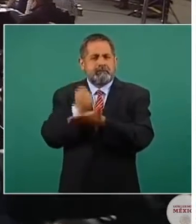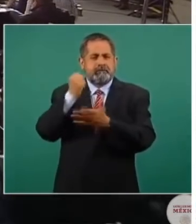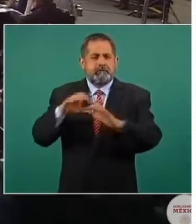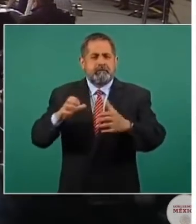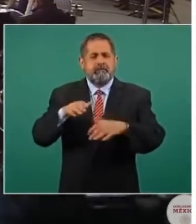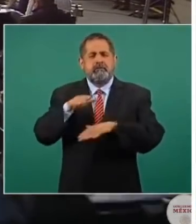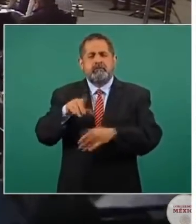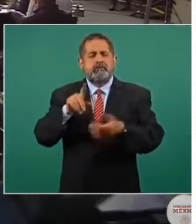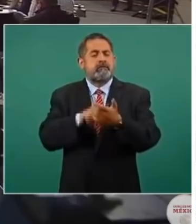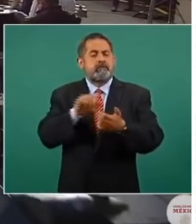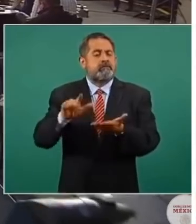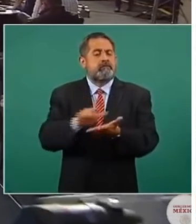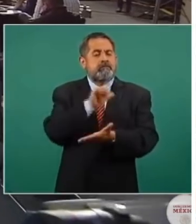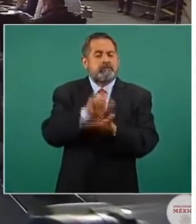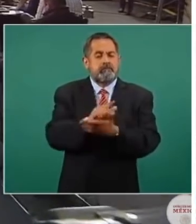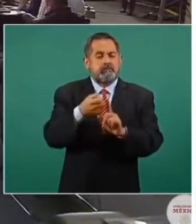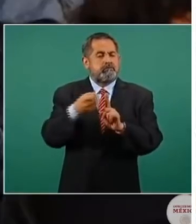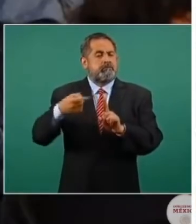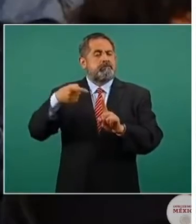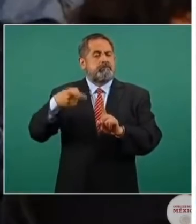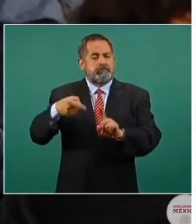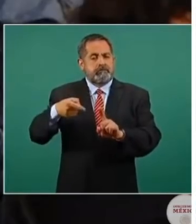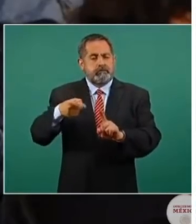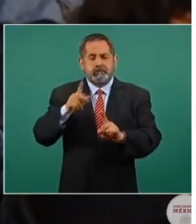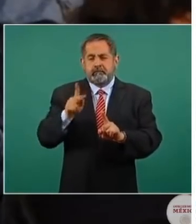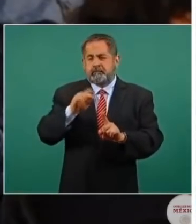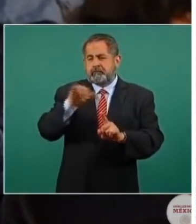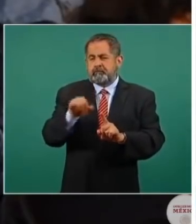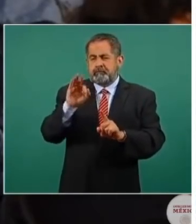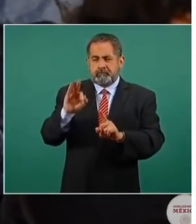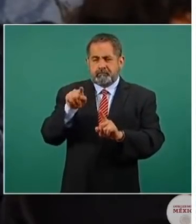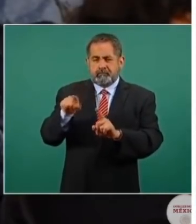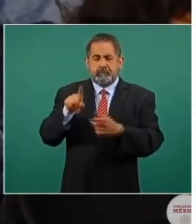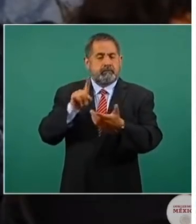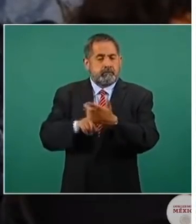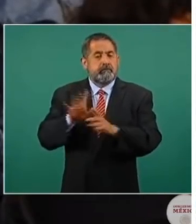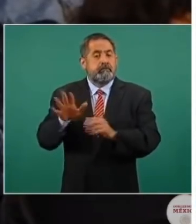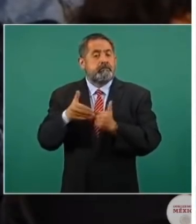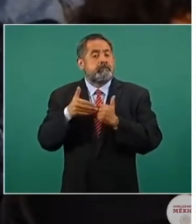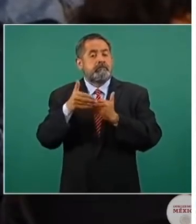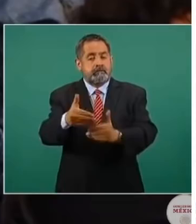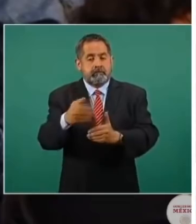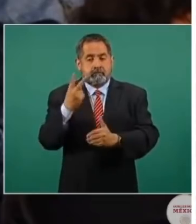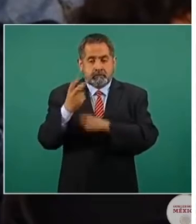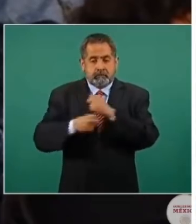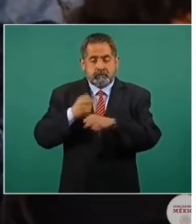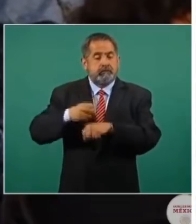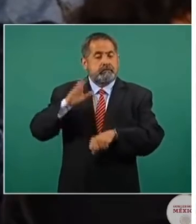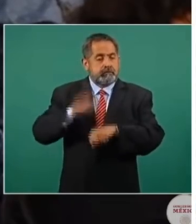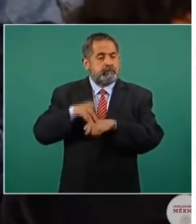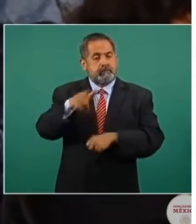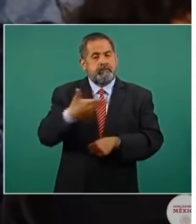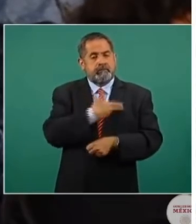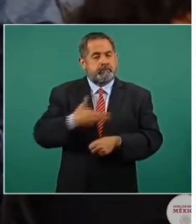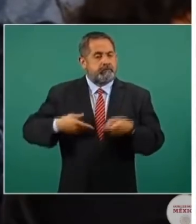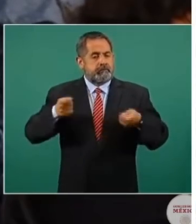con respecto a la Ley Orgánica del Poder Judicial de la Federación, con la cual se amplía a 2 años más la